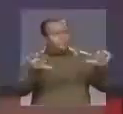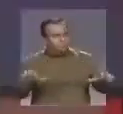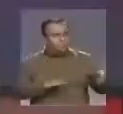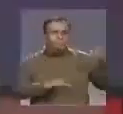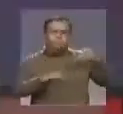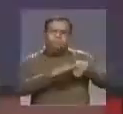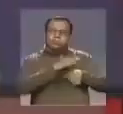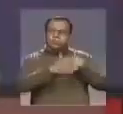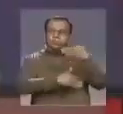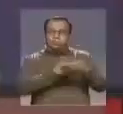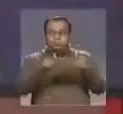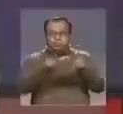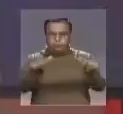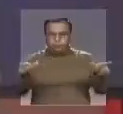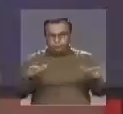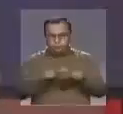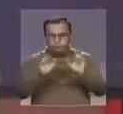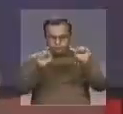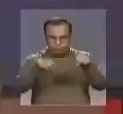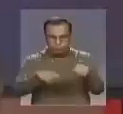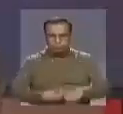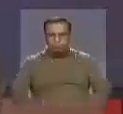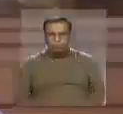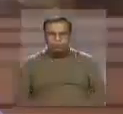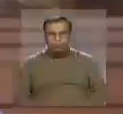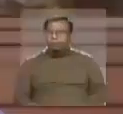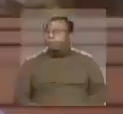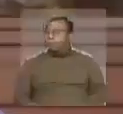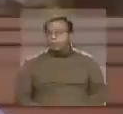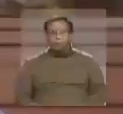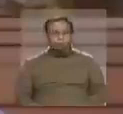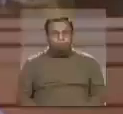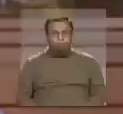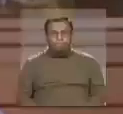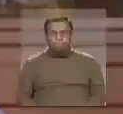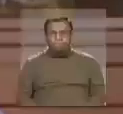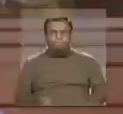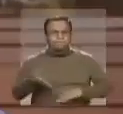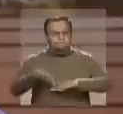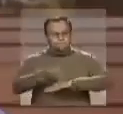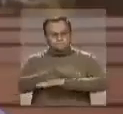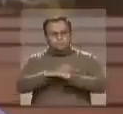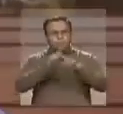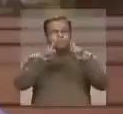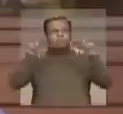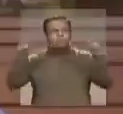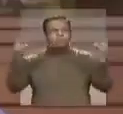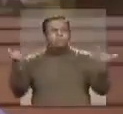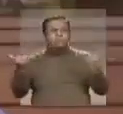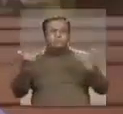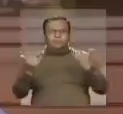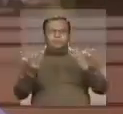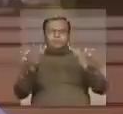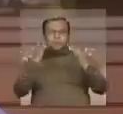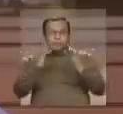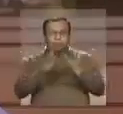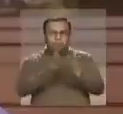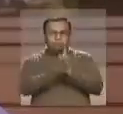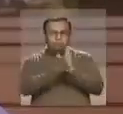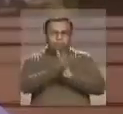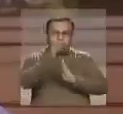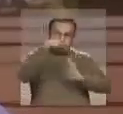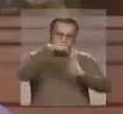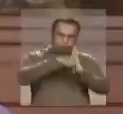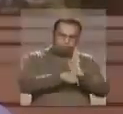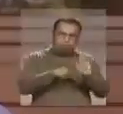acceso a esos escenarios de poder. Claro. Evelyn, justo sobre, ya nos mencionaba un poco, Audrey, un poco no, con